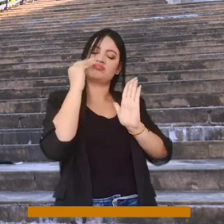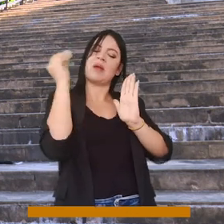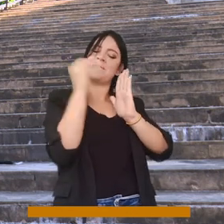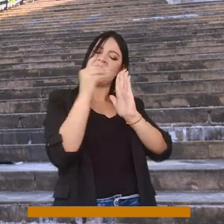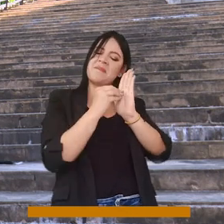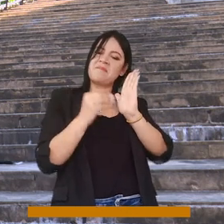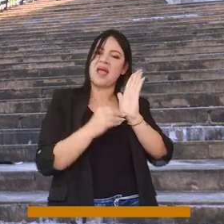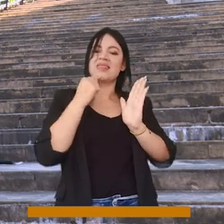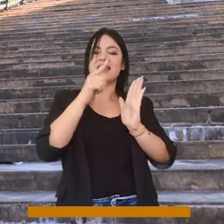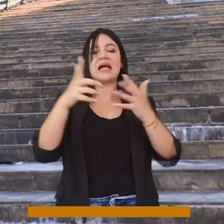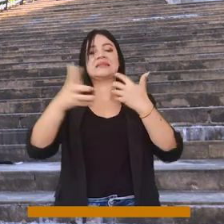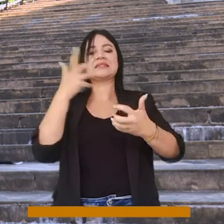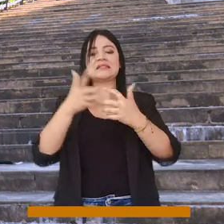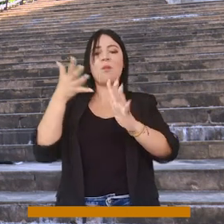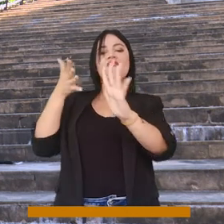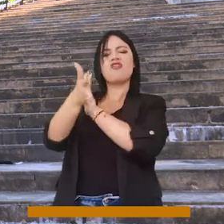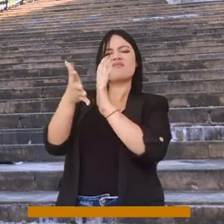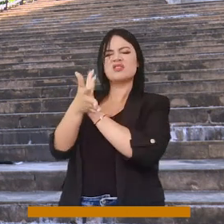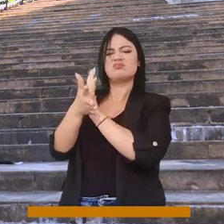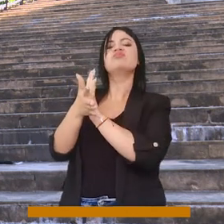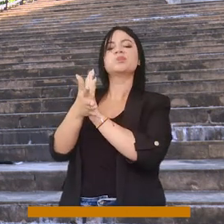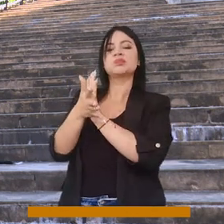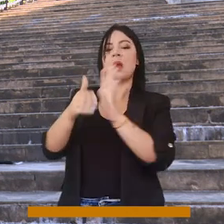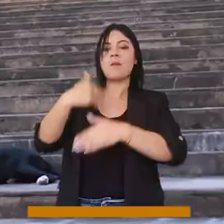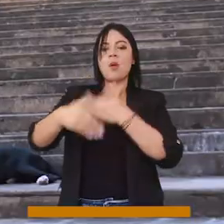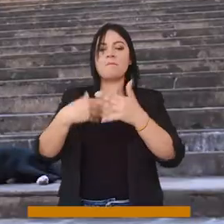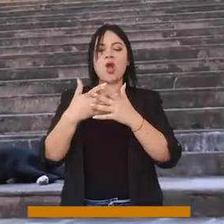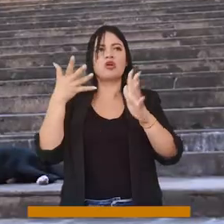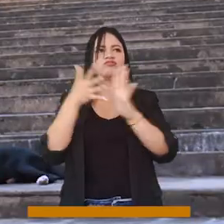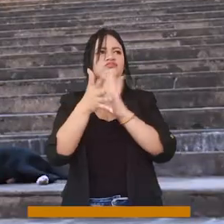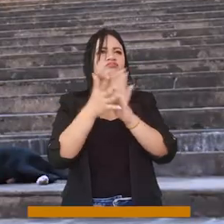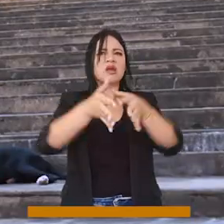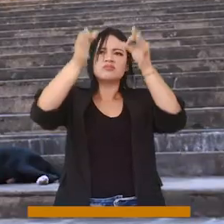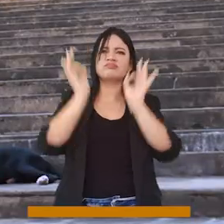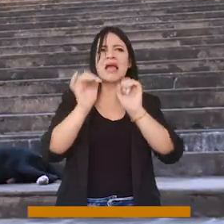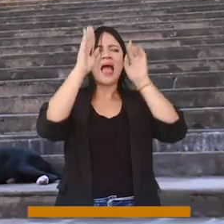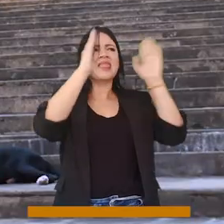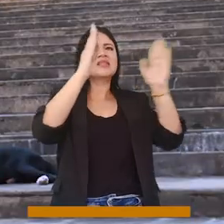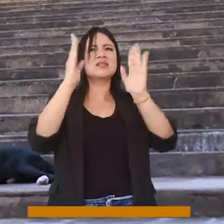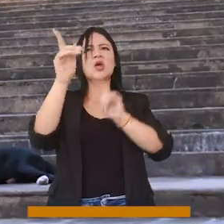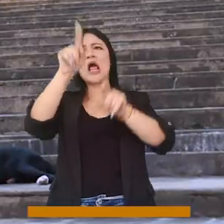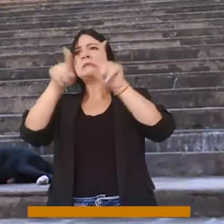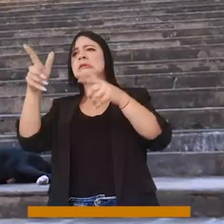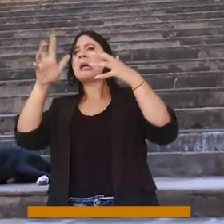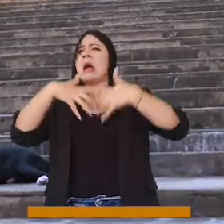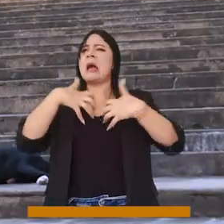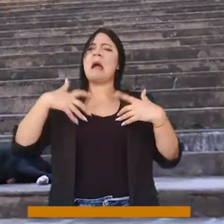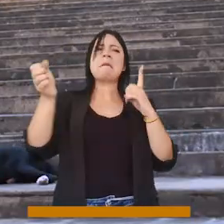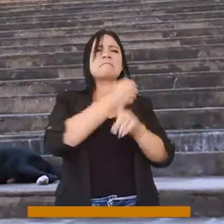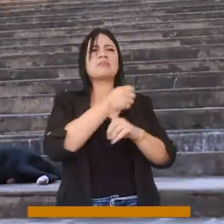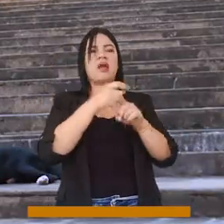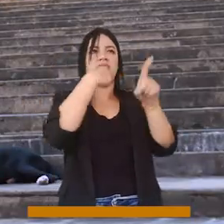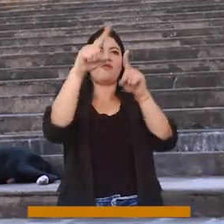incluir en el plan de desarrollo la creación del sistema de información para que esté actualizado en tiempo real toda la atención de estos